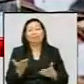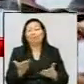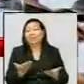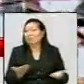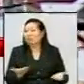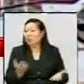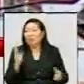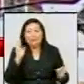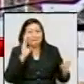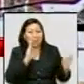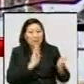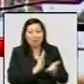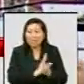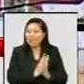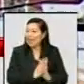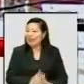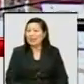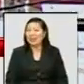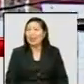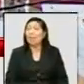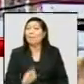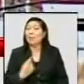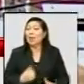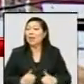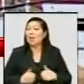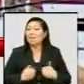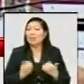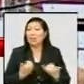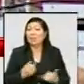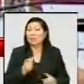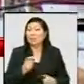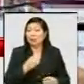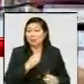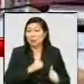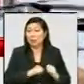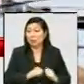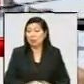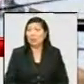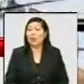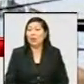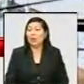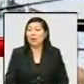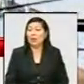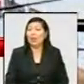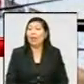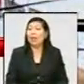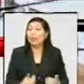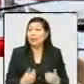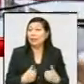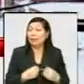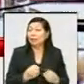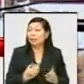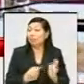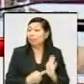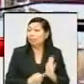no se preocupa por la vida que llevan estos pacientes, y debería, si no desaparecer, por lo